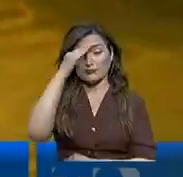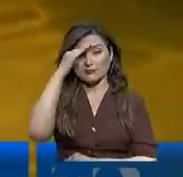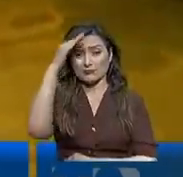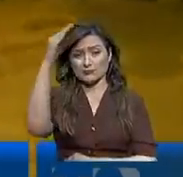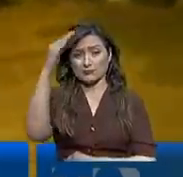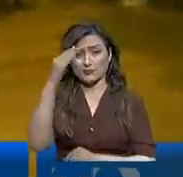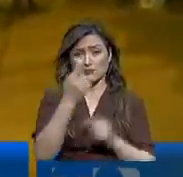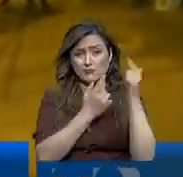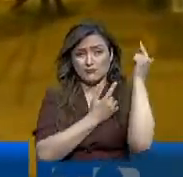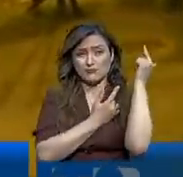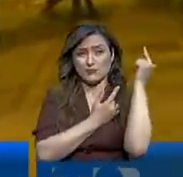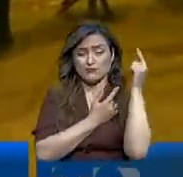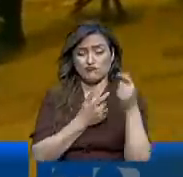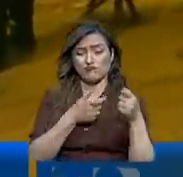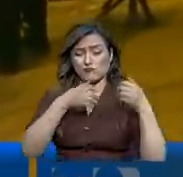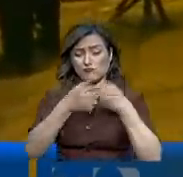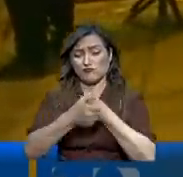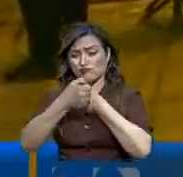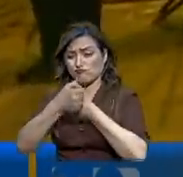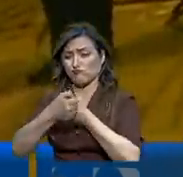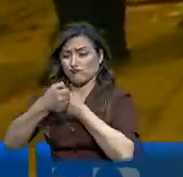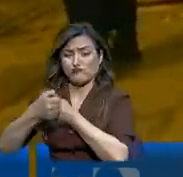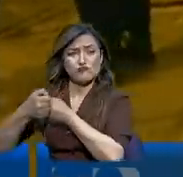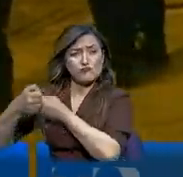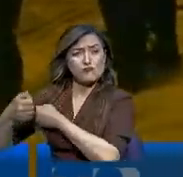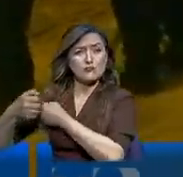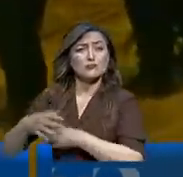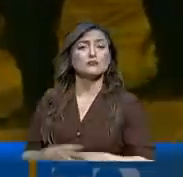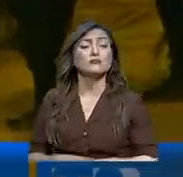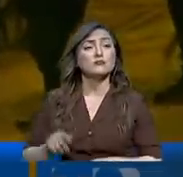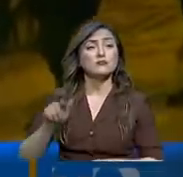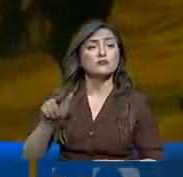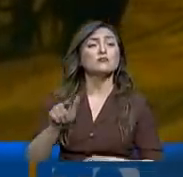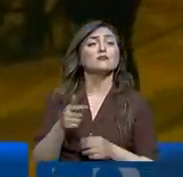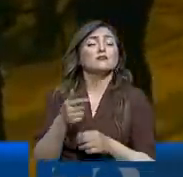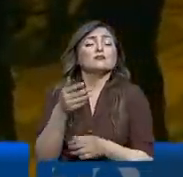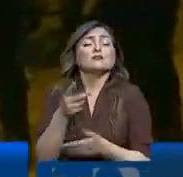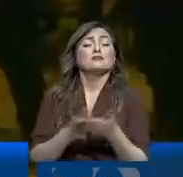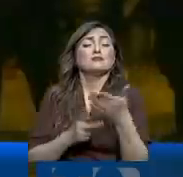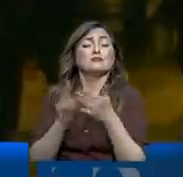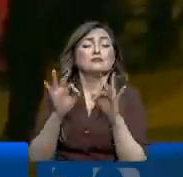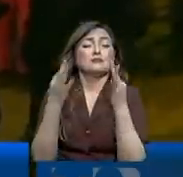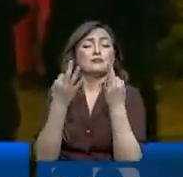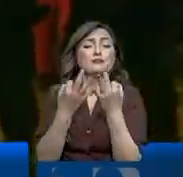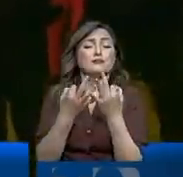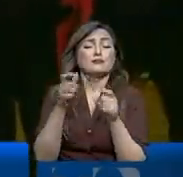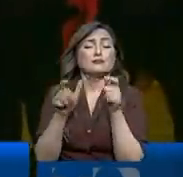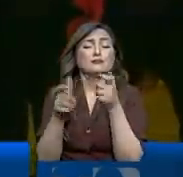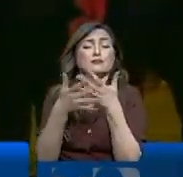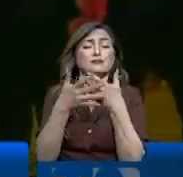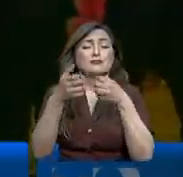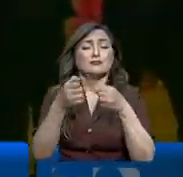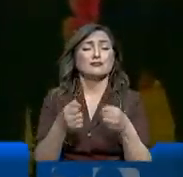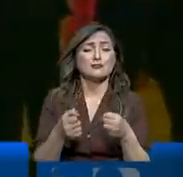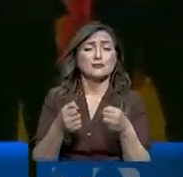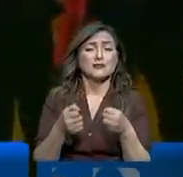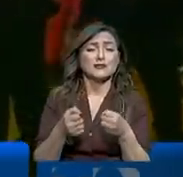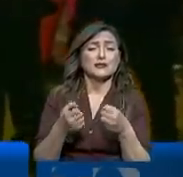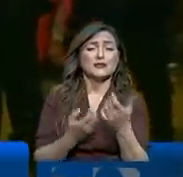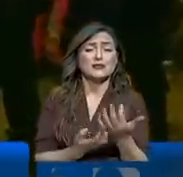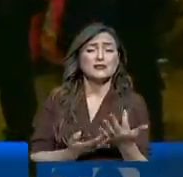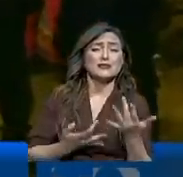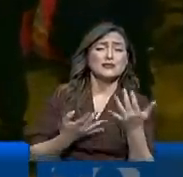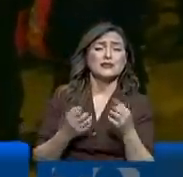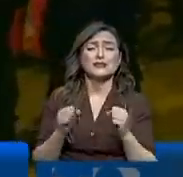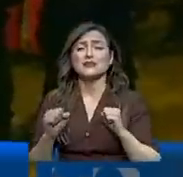que pues se ha colocado precisamente por la presencia de familiares de pepe él es que todavía se encuentran